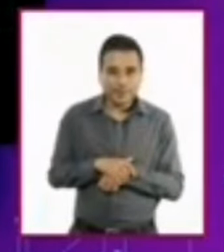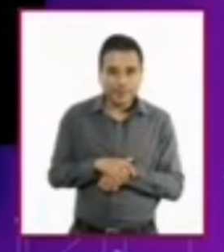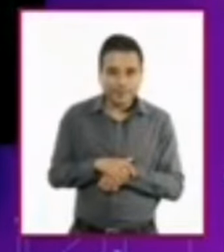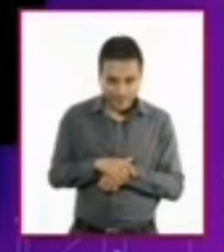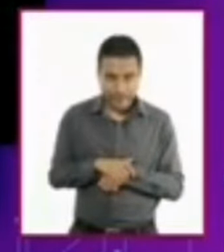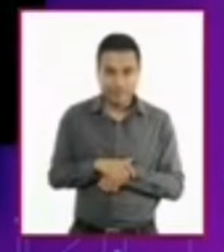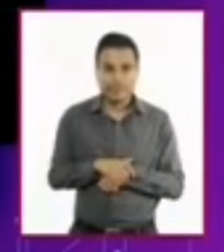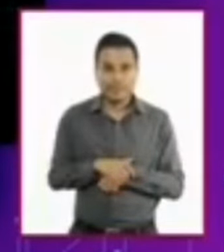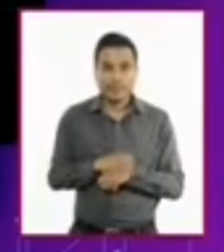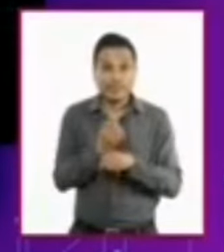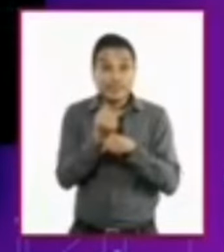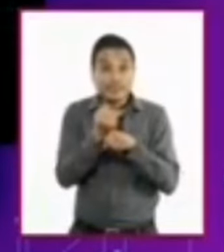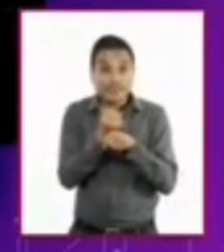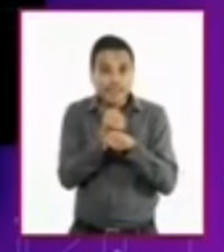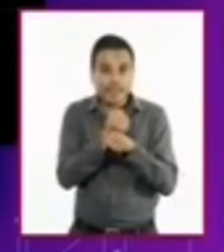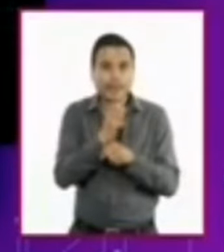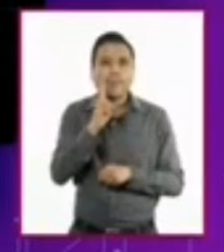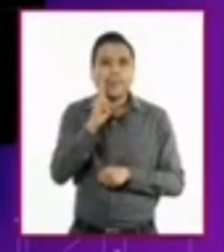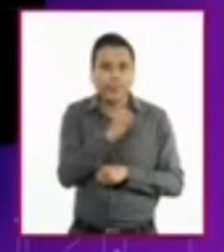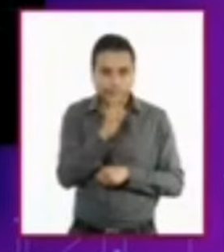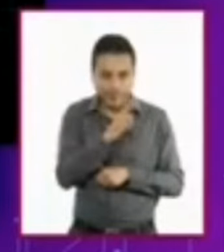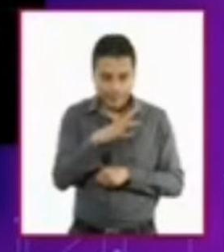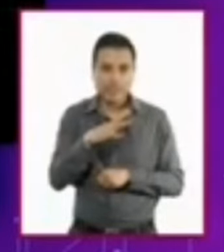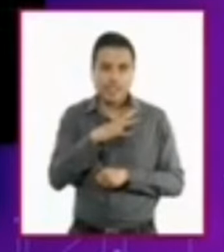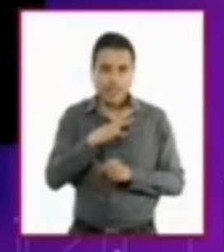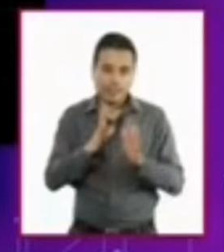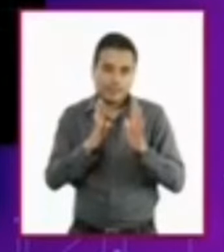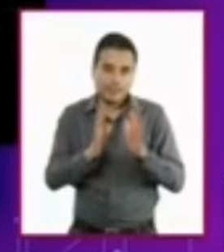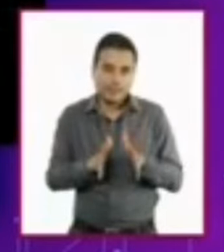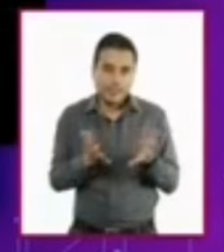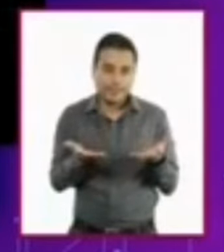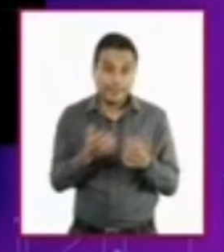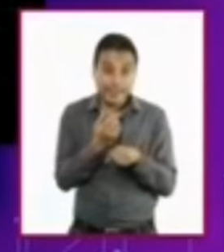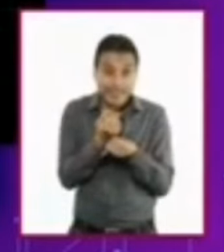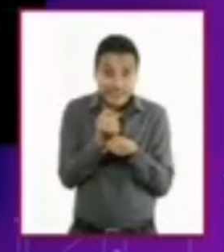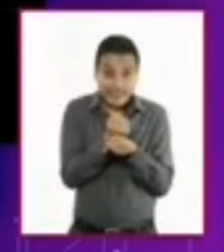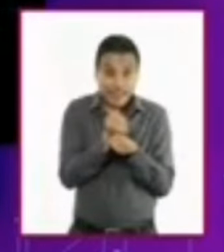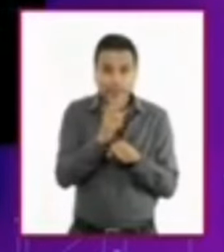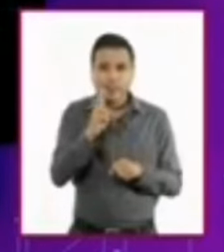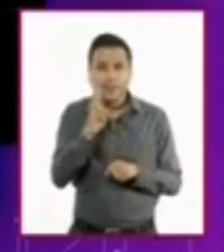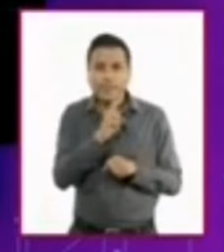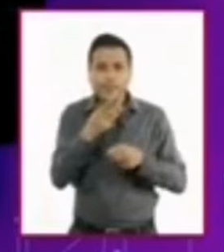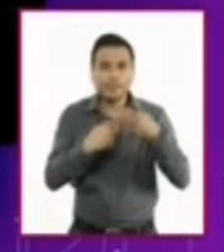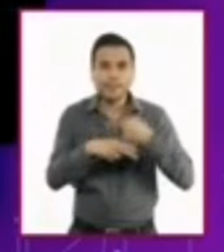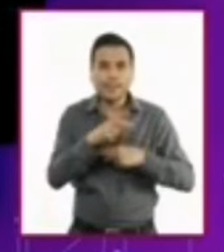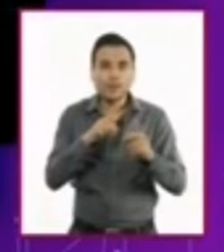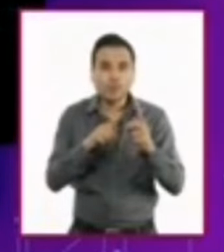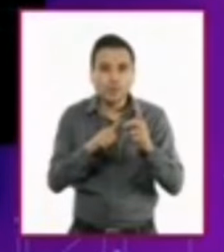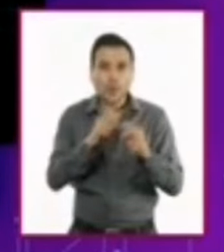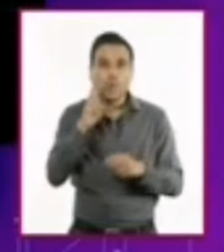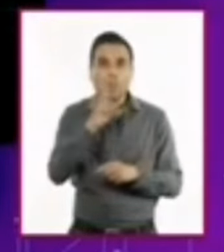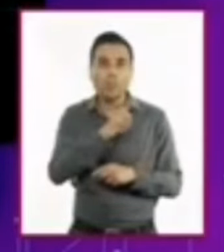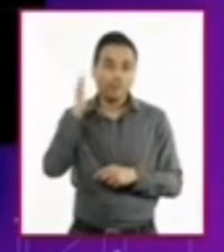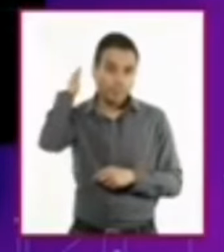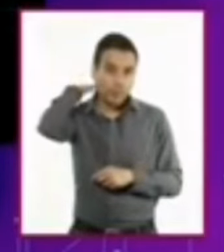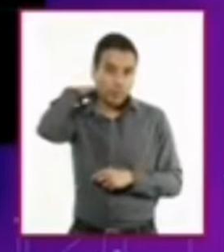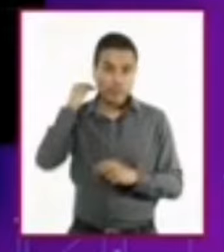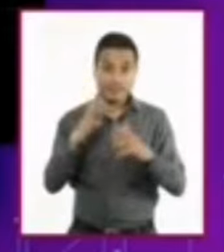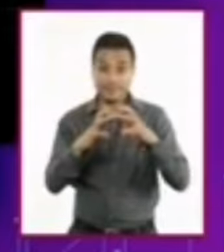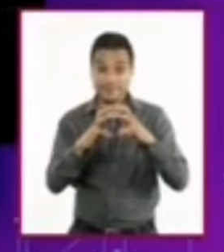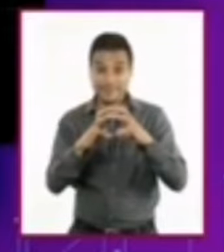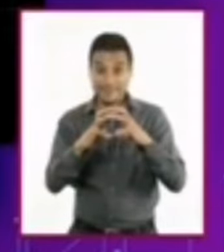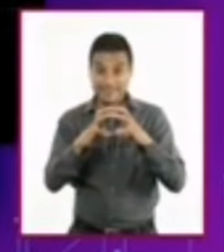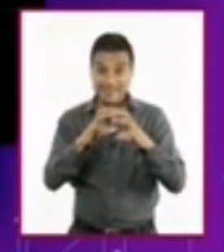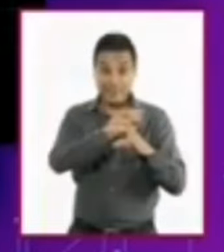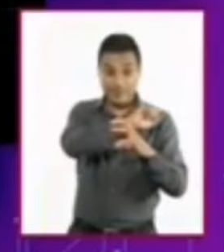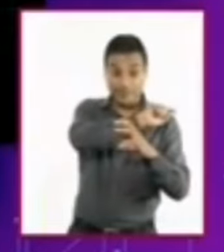izquierdo, se encarga de la sangre oxigenada. La sangre rica en oxígeno proveniente de los pulmones entra en la aurícula izquierda